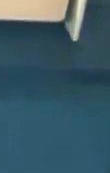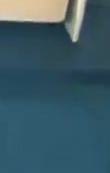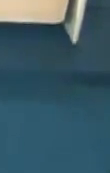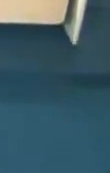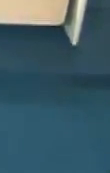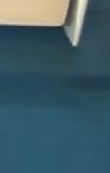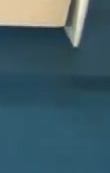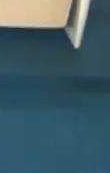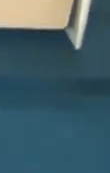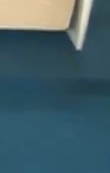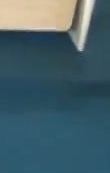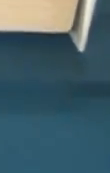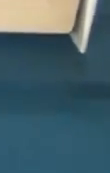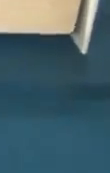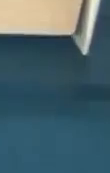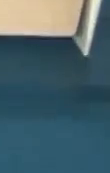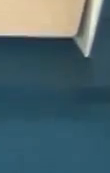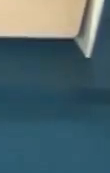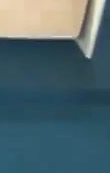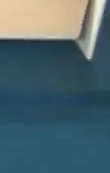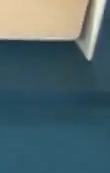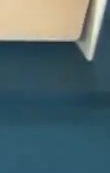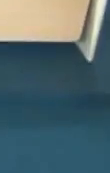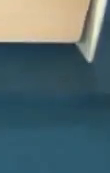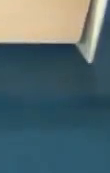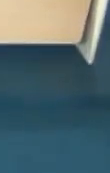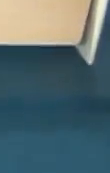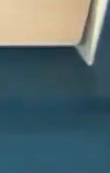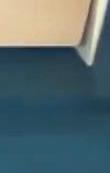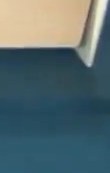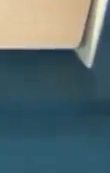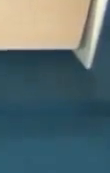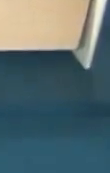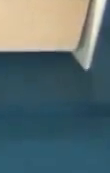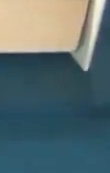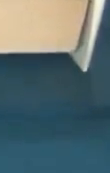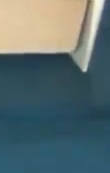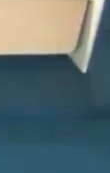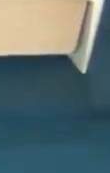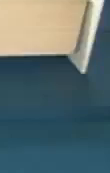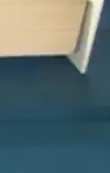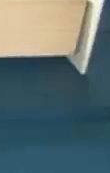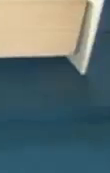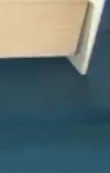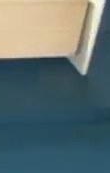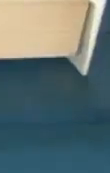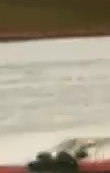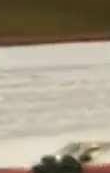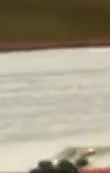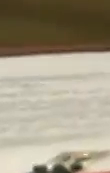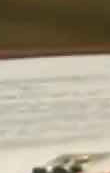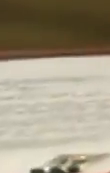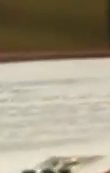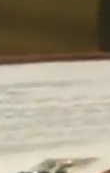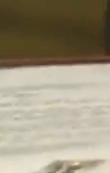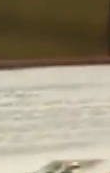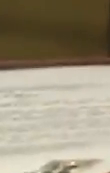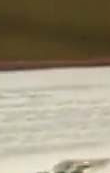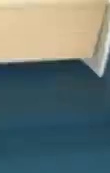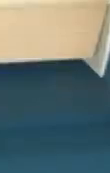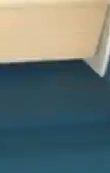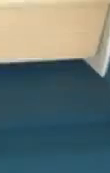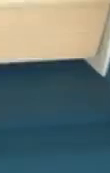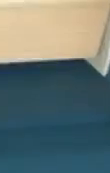República de Guinea-Bissau, excelentísimo señor Umaro Sissoko Embaló, presidente. Por el gobierno de la República Bolivariana de